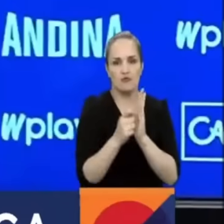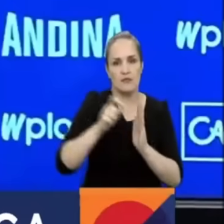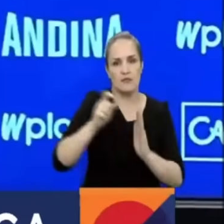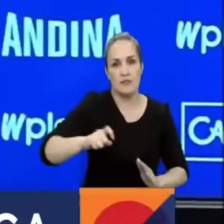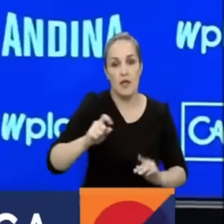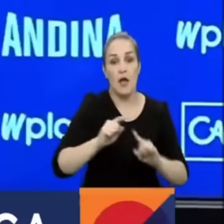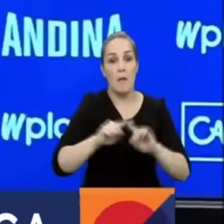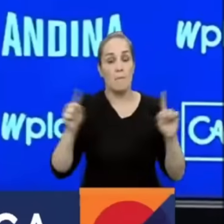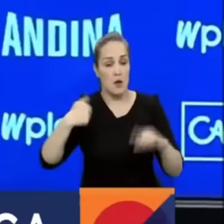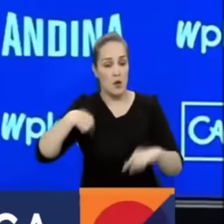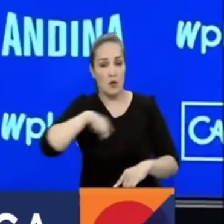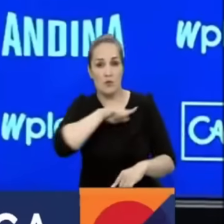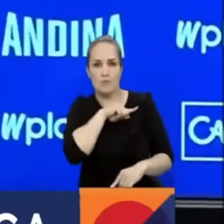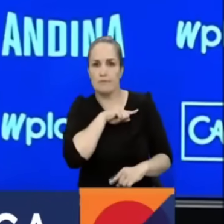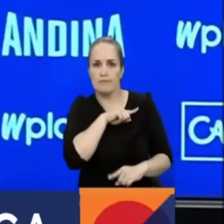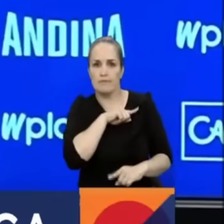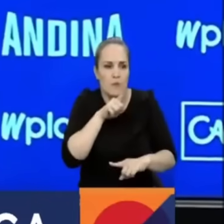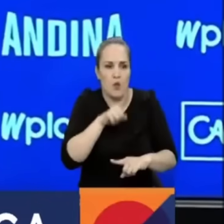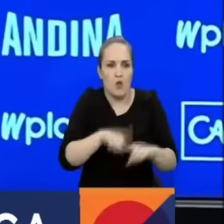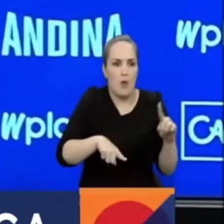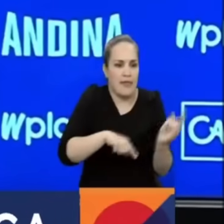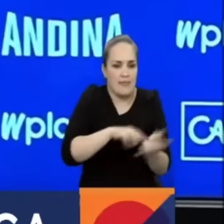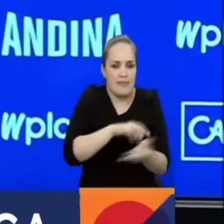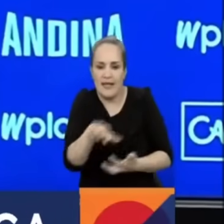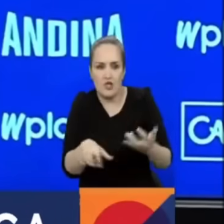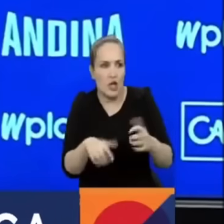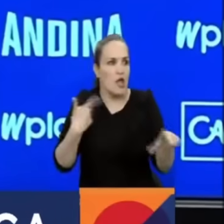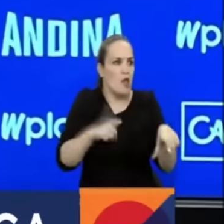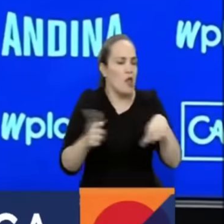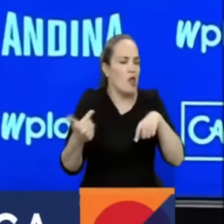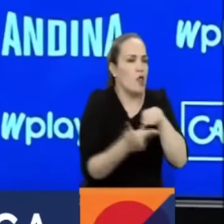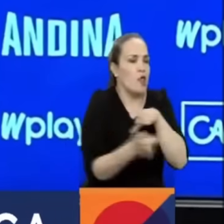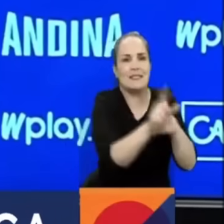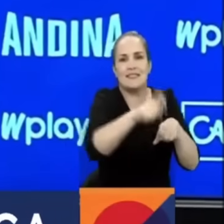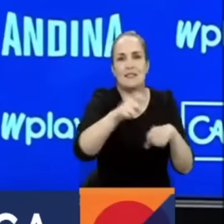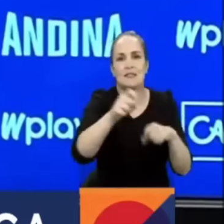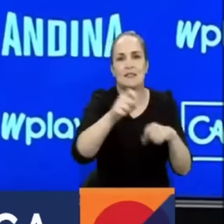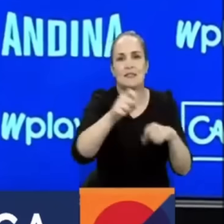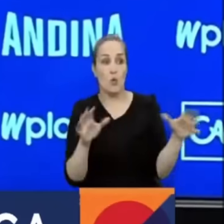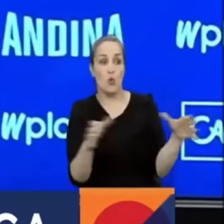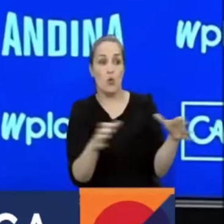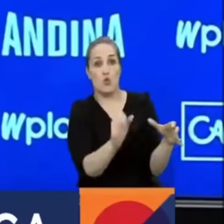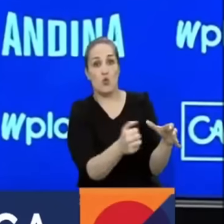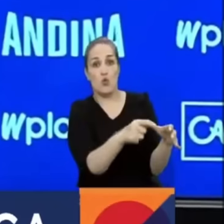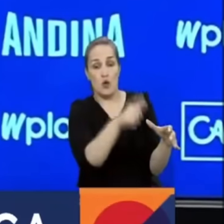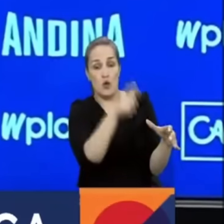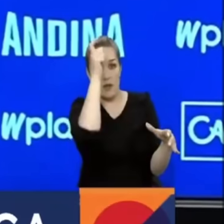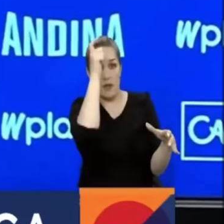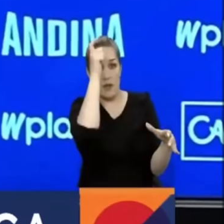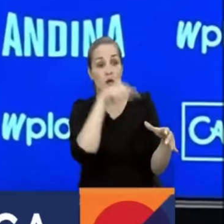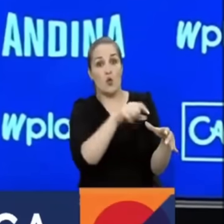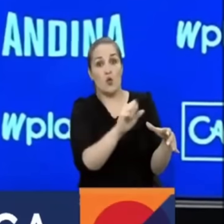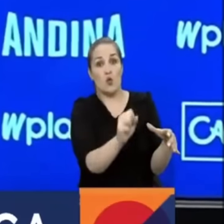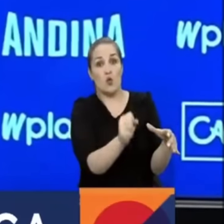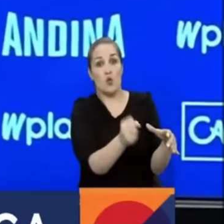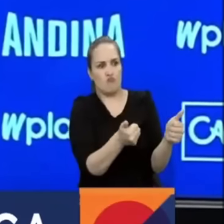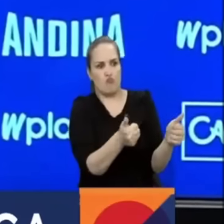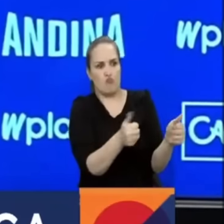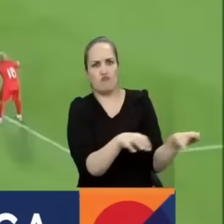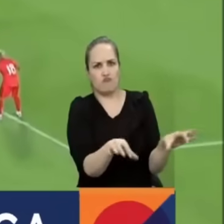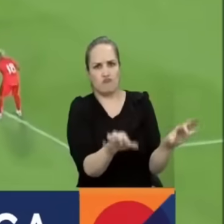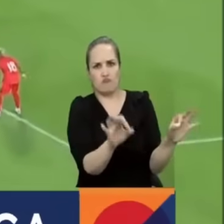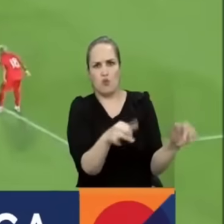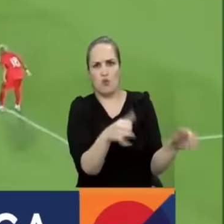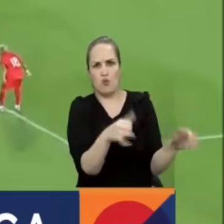no podíamos desordenarnos para ir a buscar un partido contra un gran equipo. Porque ese equipo tiene muy buenos